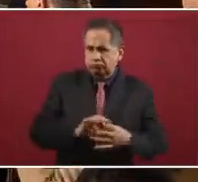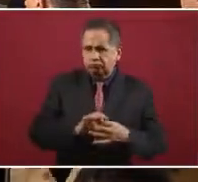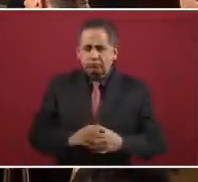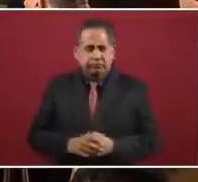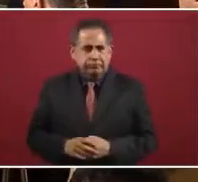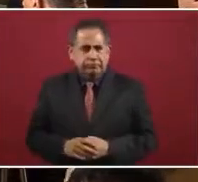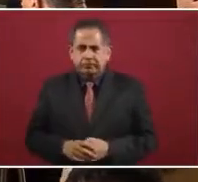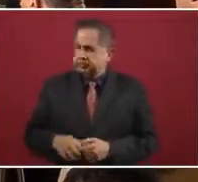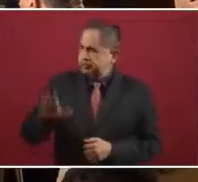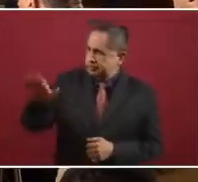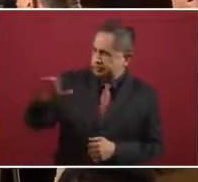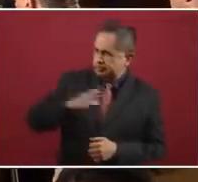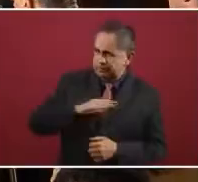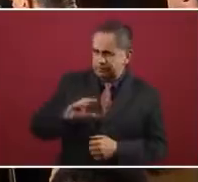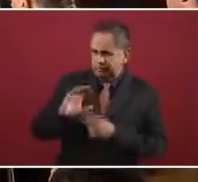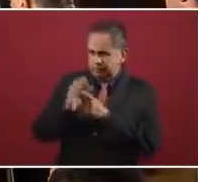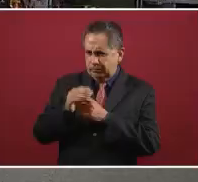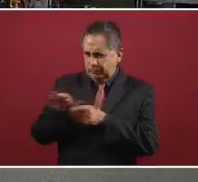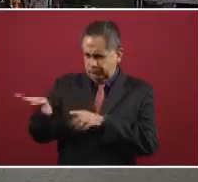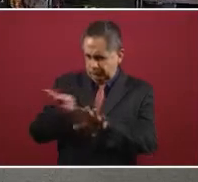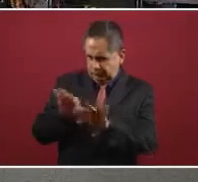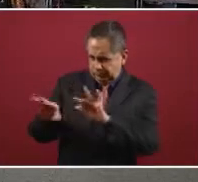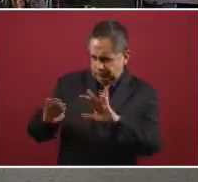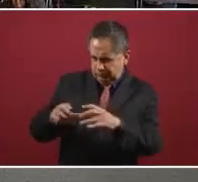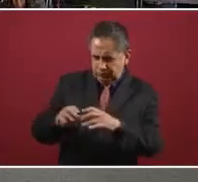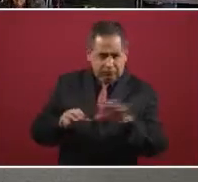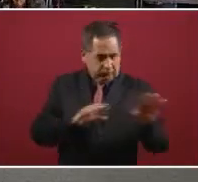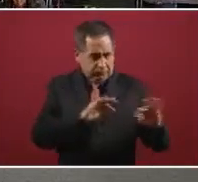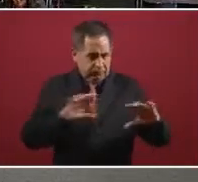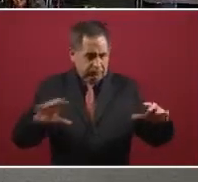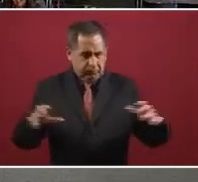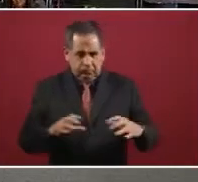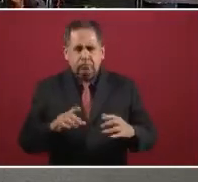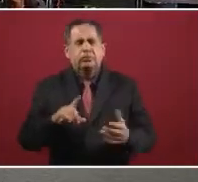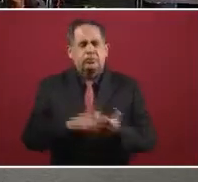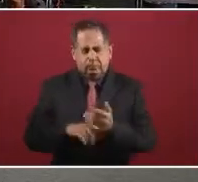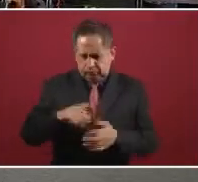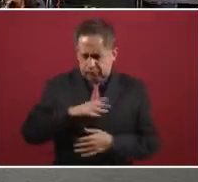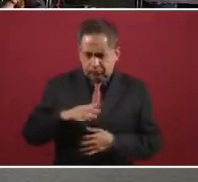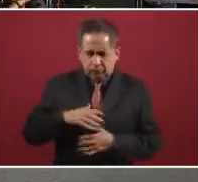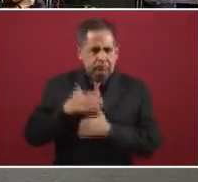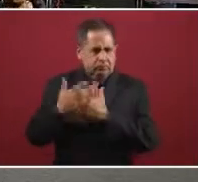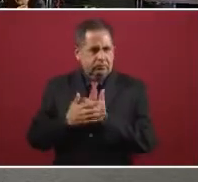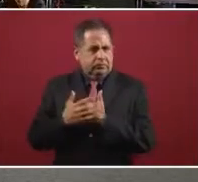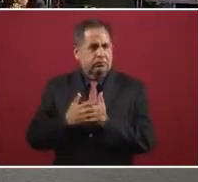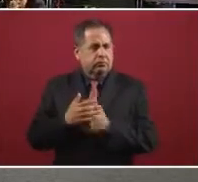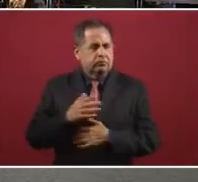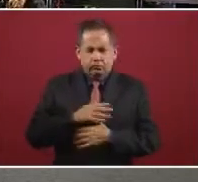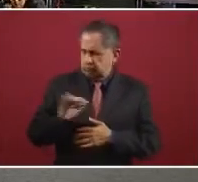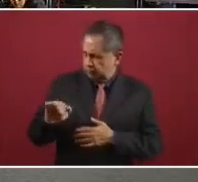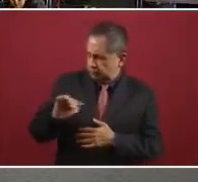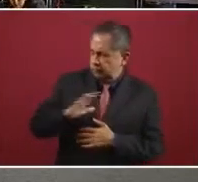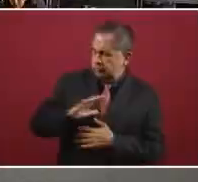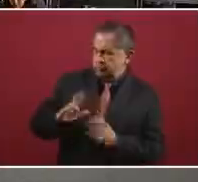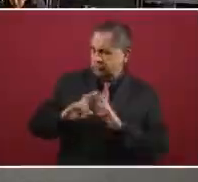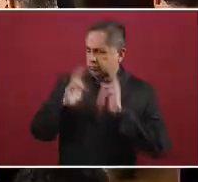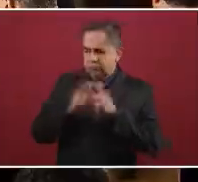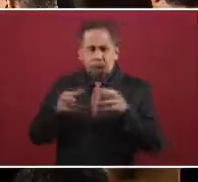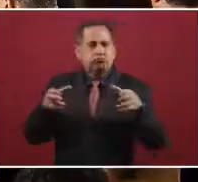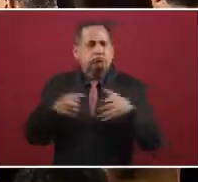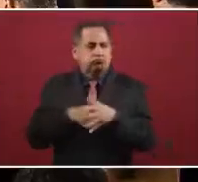tal el comité con el sector empresarial? Sí, nos estamos reuniendo con